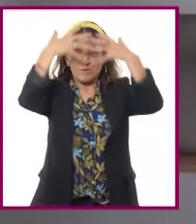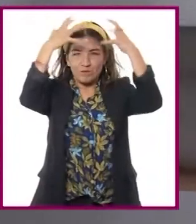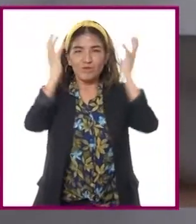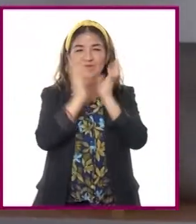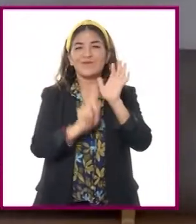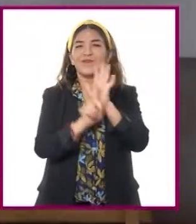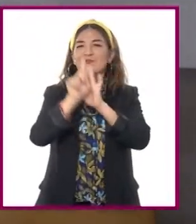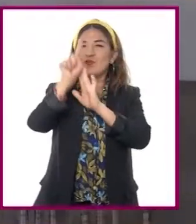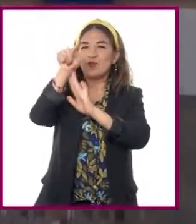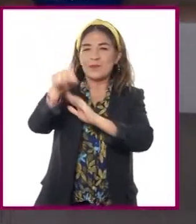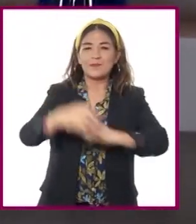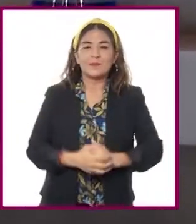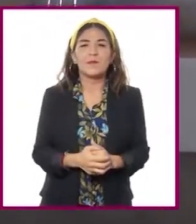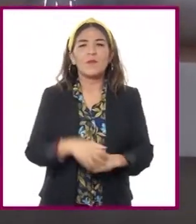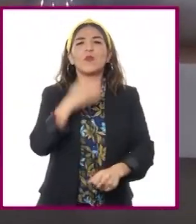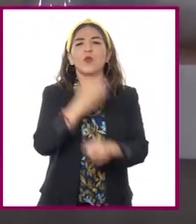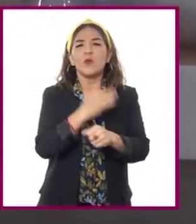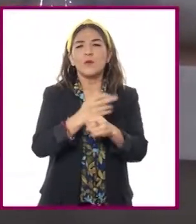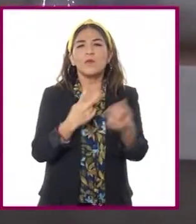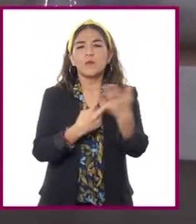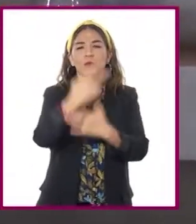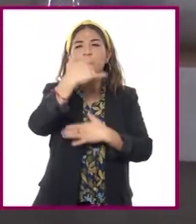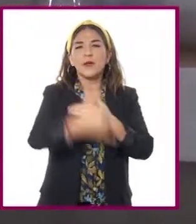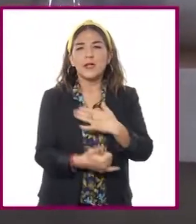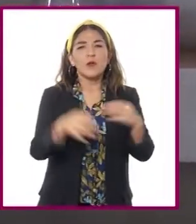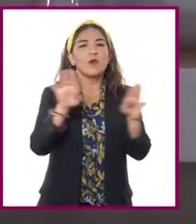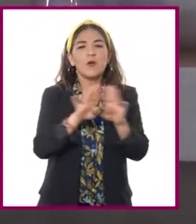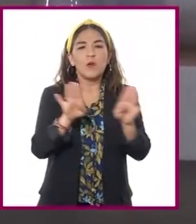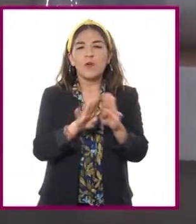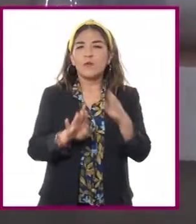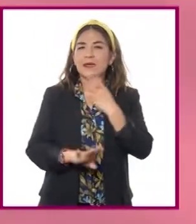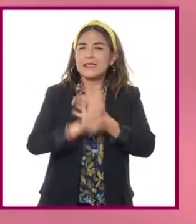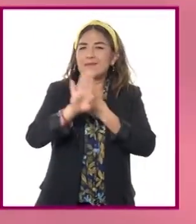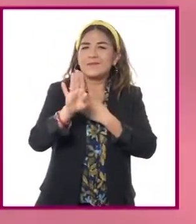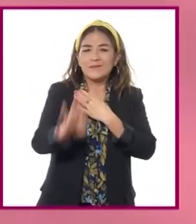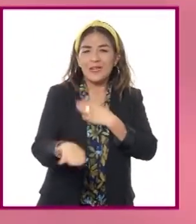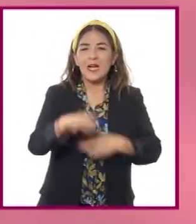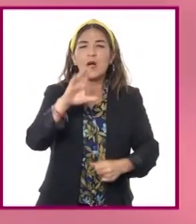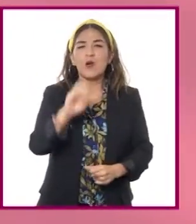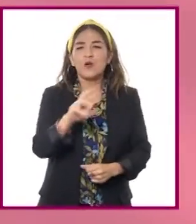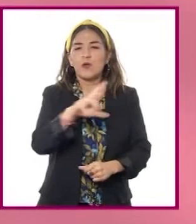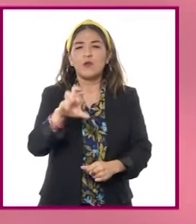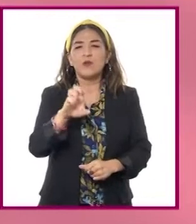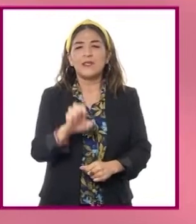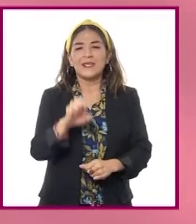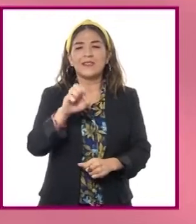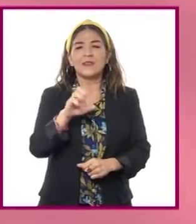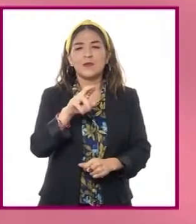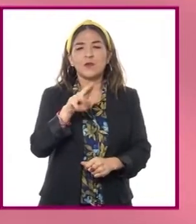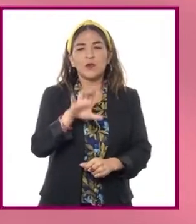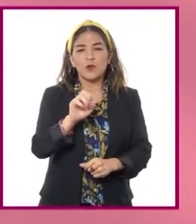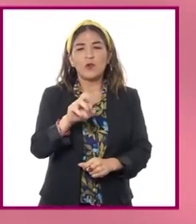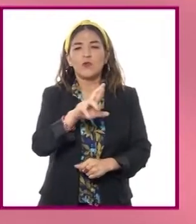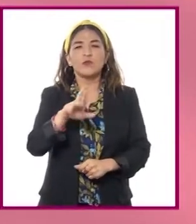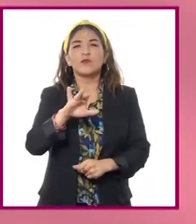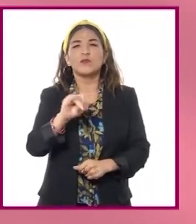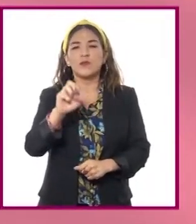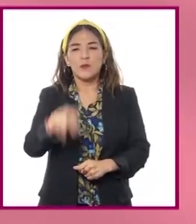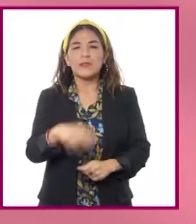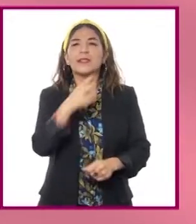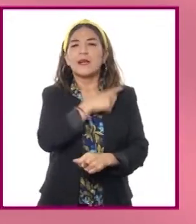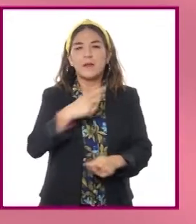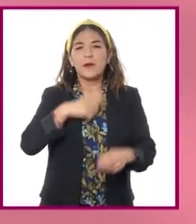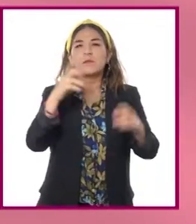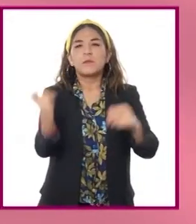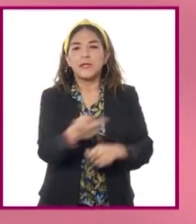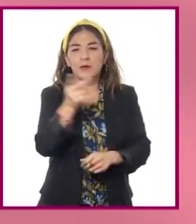sesión trabajaremos en el proyecto titulado ¿Cómo evitar la corrosión? El propósito es proponer preguntas y alternativas